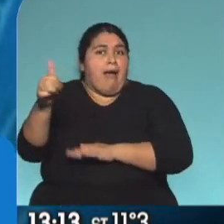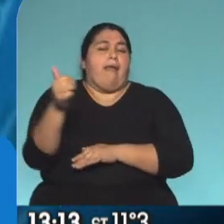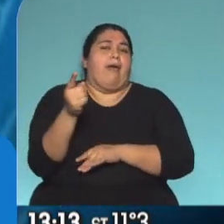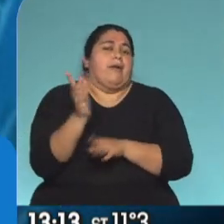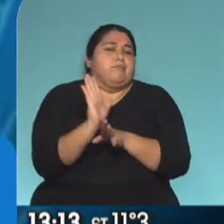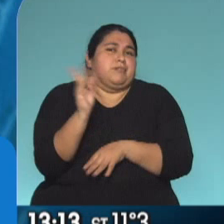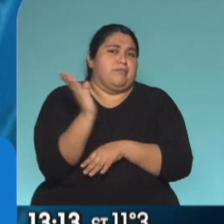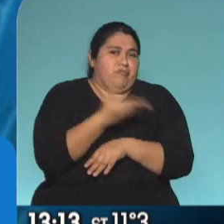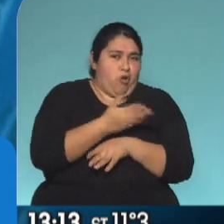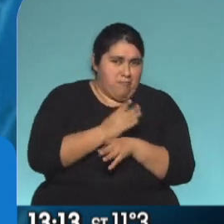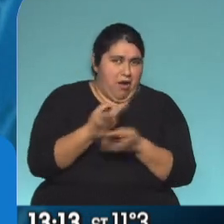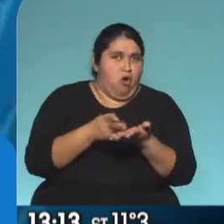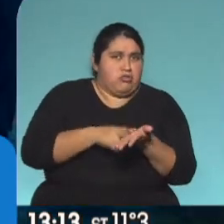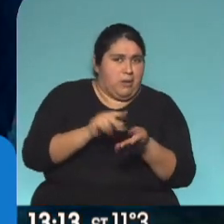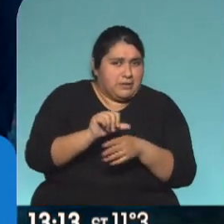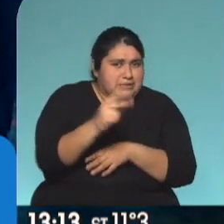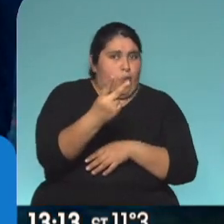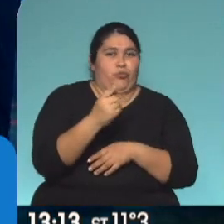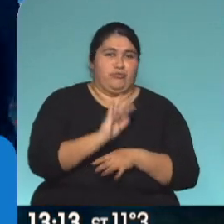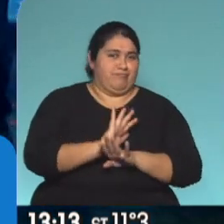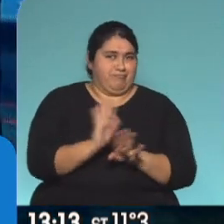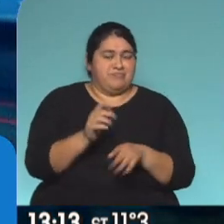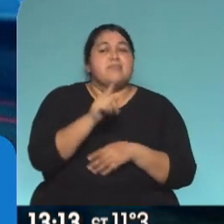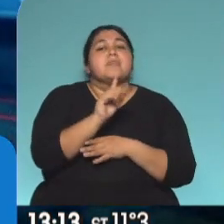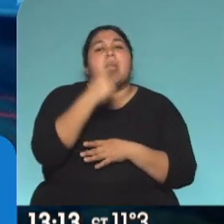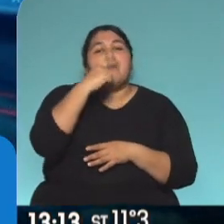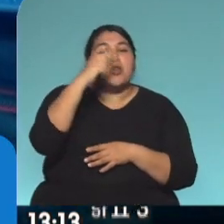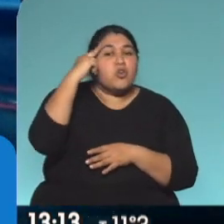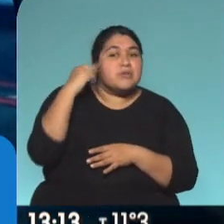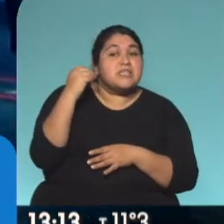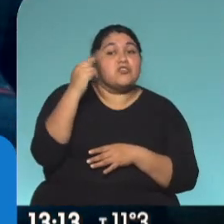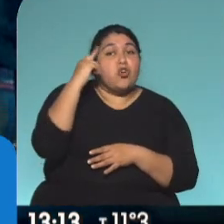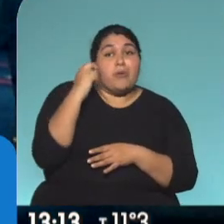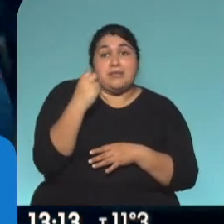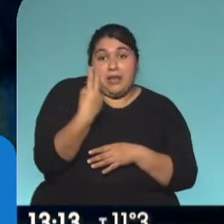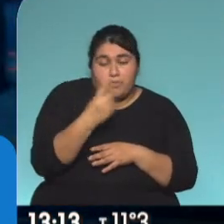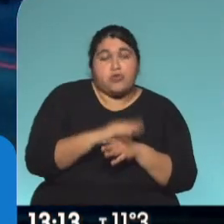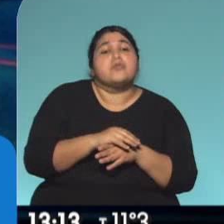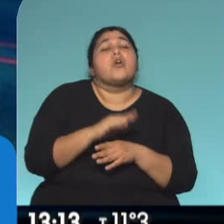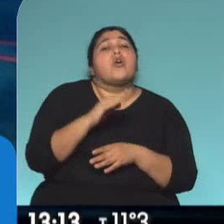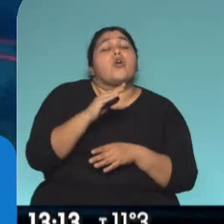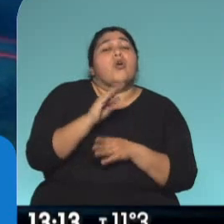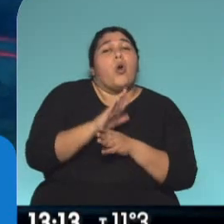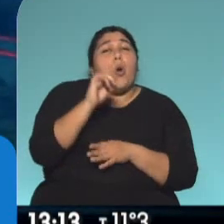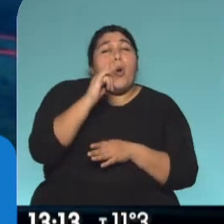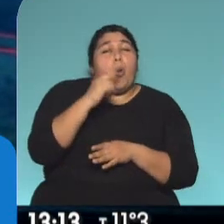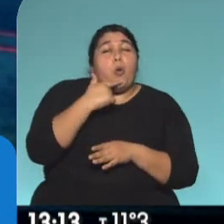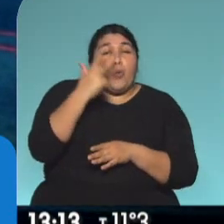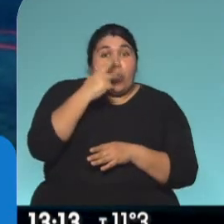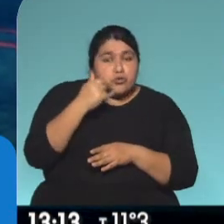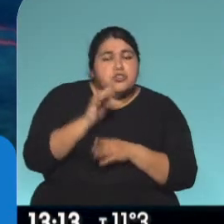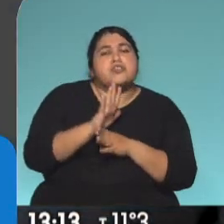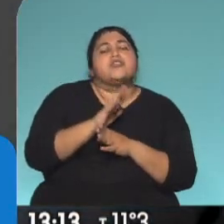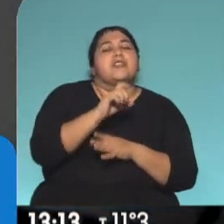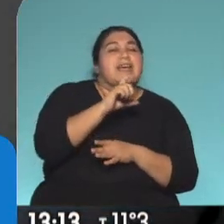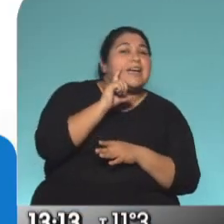posibilidad de un segundo mandato, un escenario inédito desde 1992, cuando George Bush padre perdió frente a Bill Clinton.